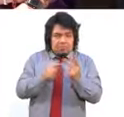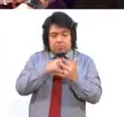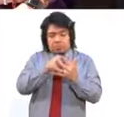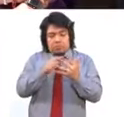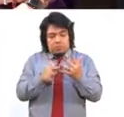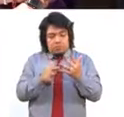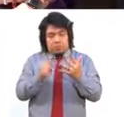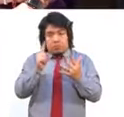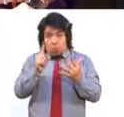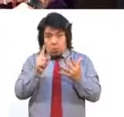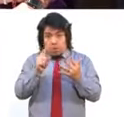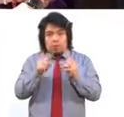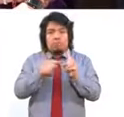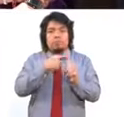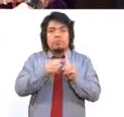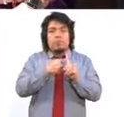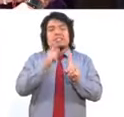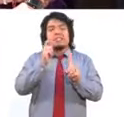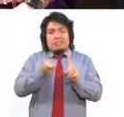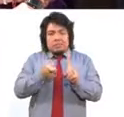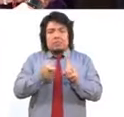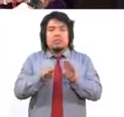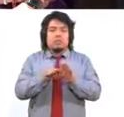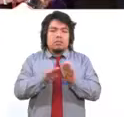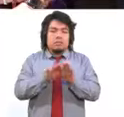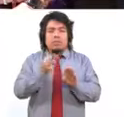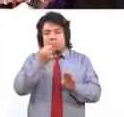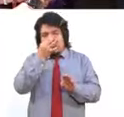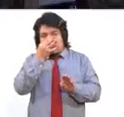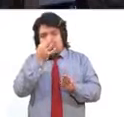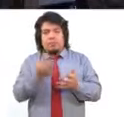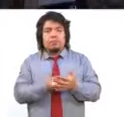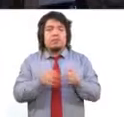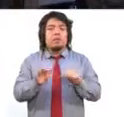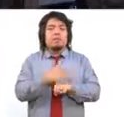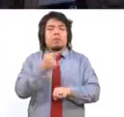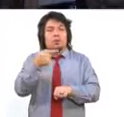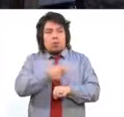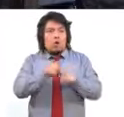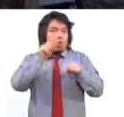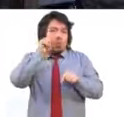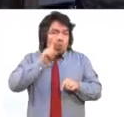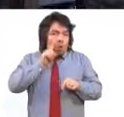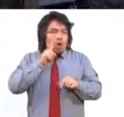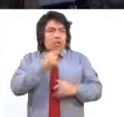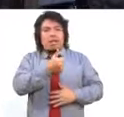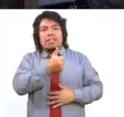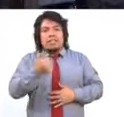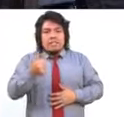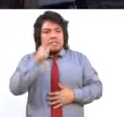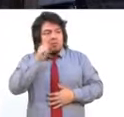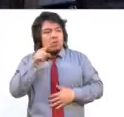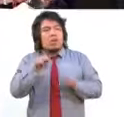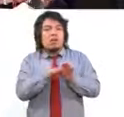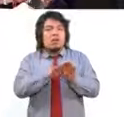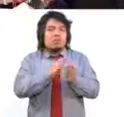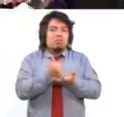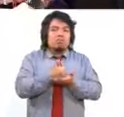en positivo, tiene riesgo de violencia feminicida. ¿De qué manera se están apoyando ahorita esas más de 600 mujeres?